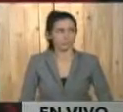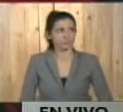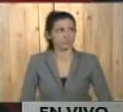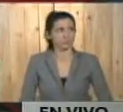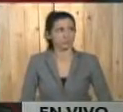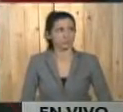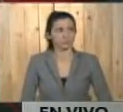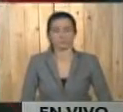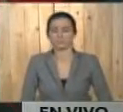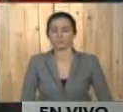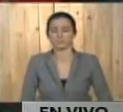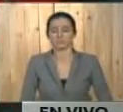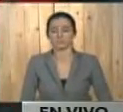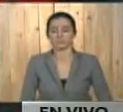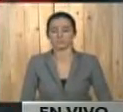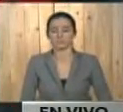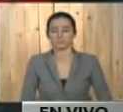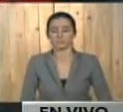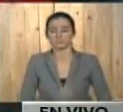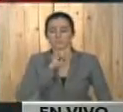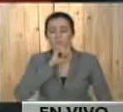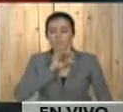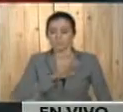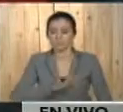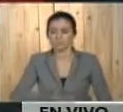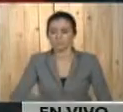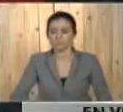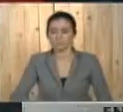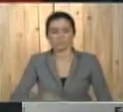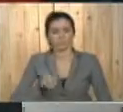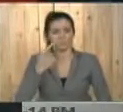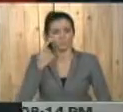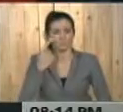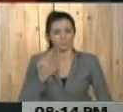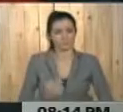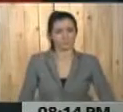caballos, la historia dormía